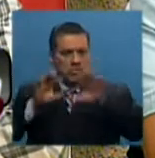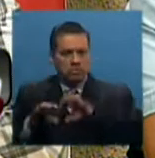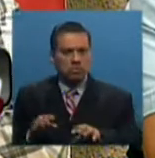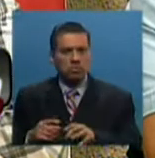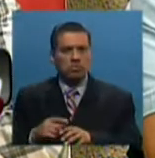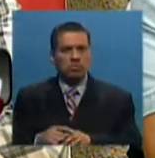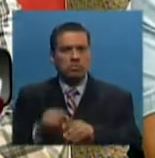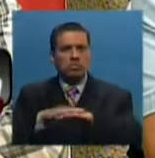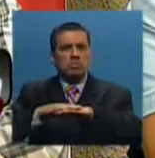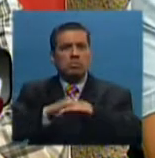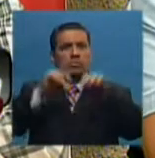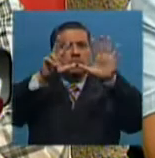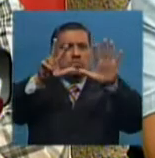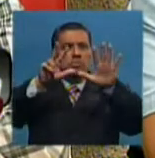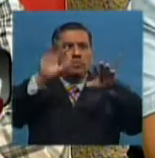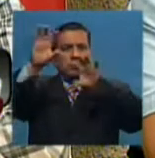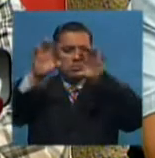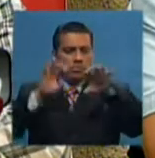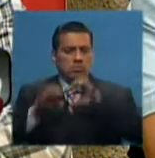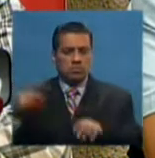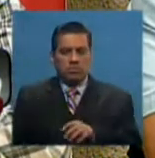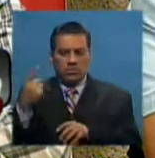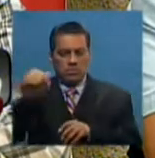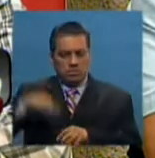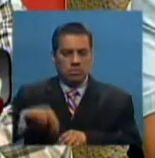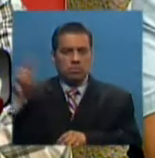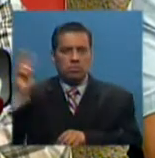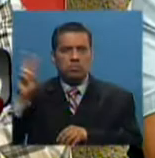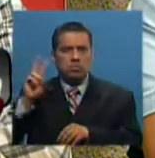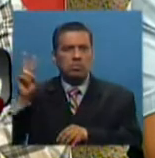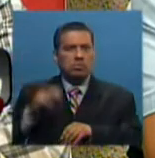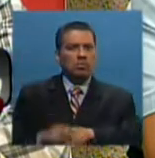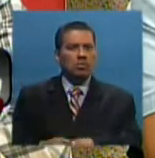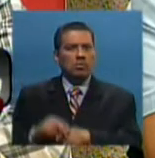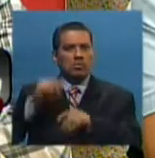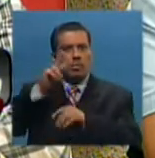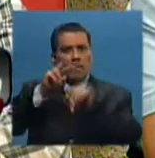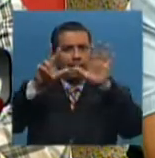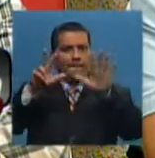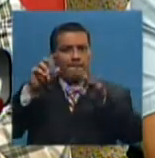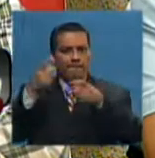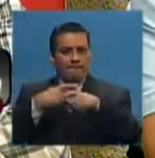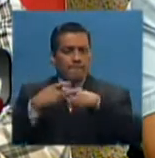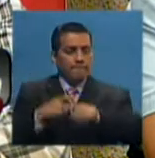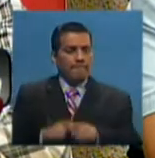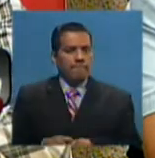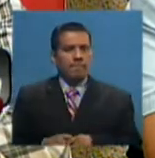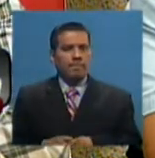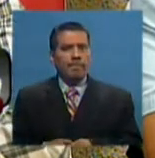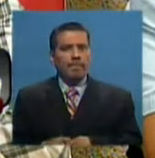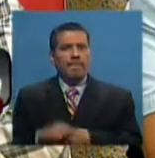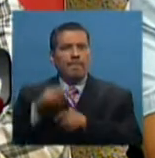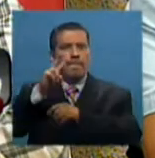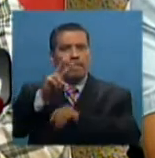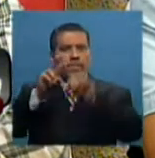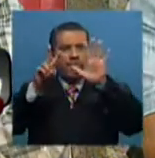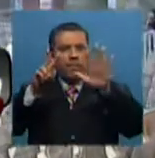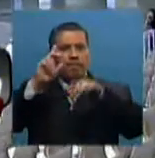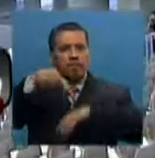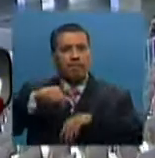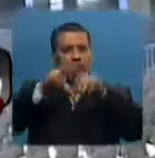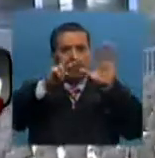no, 8 países, estarán llegando a Venezuela en el transcurso del día 28. O sea que 27 y